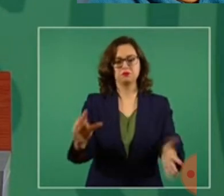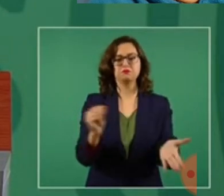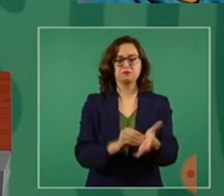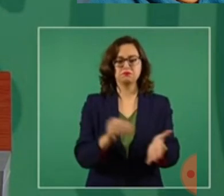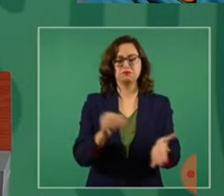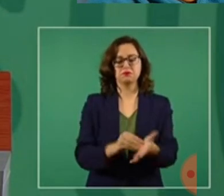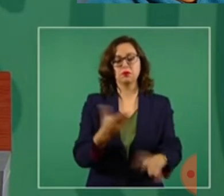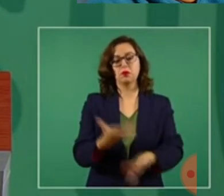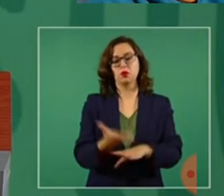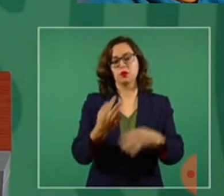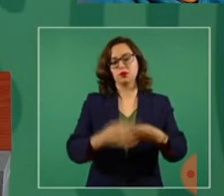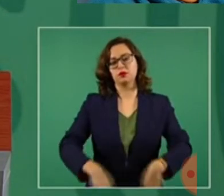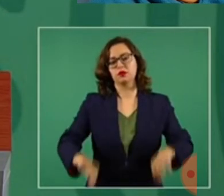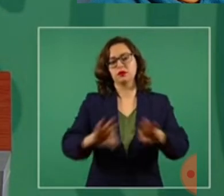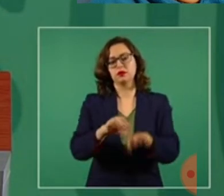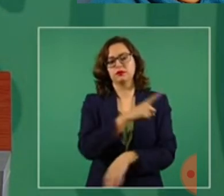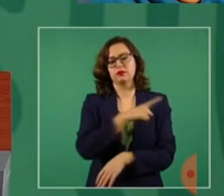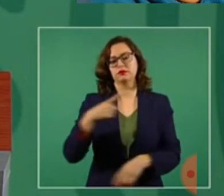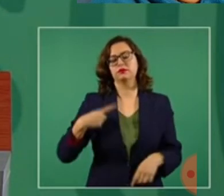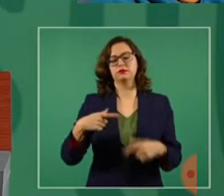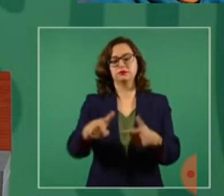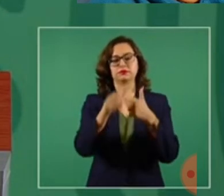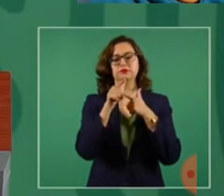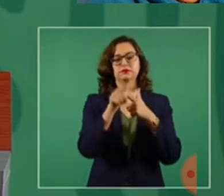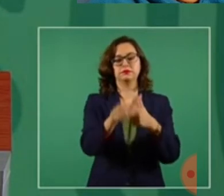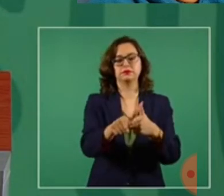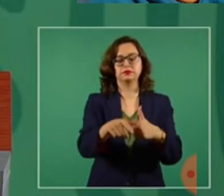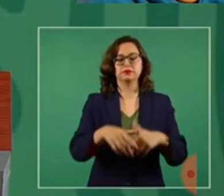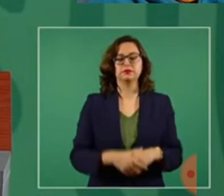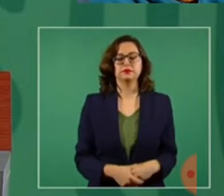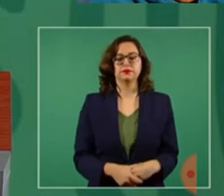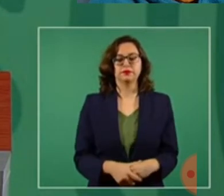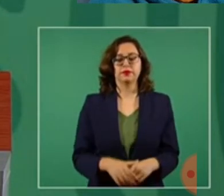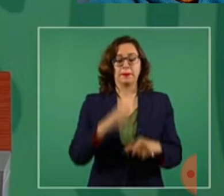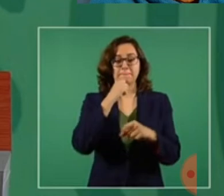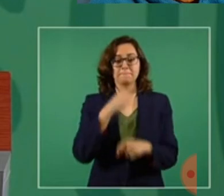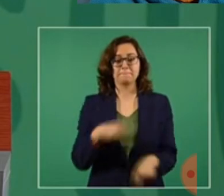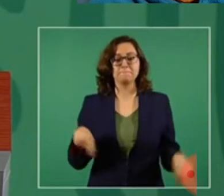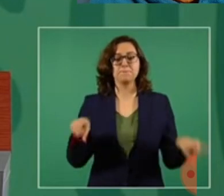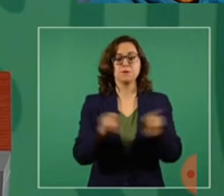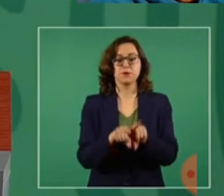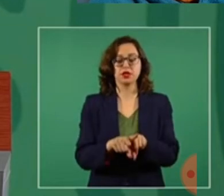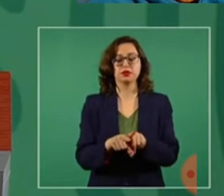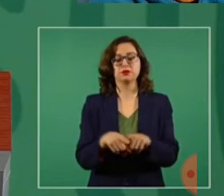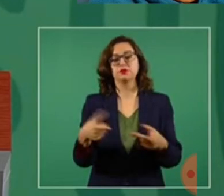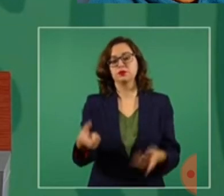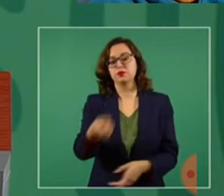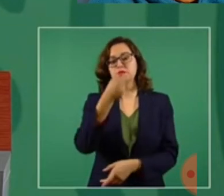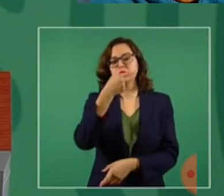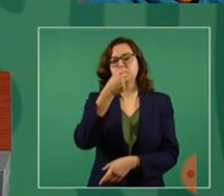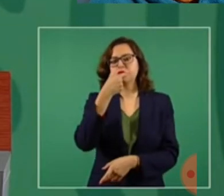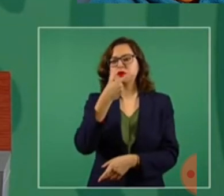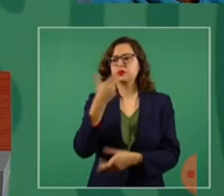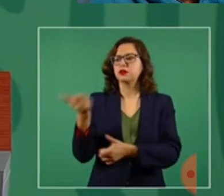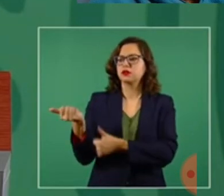conocimiento y también sobre el abasto de